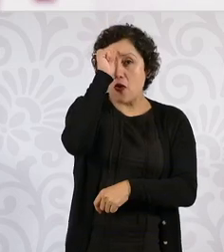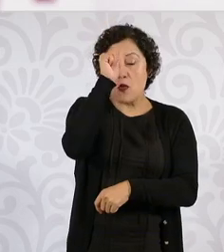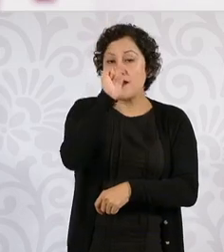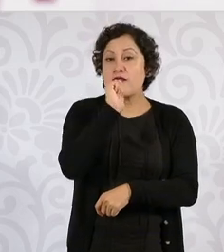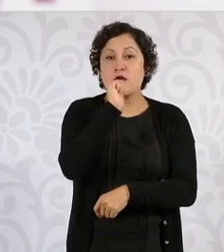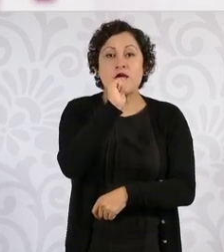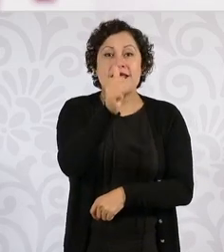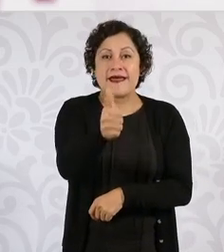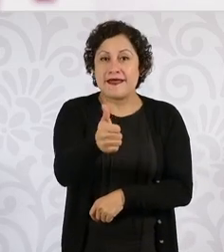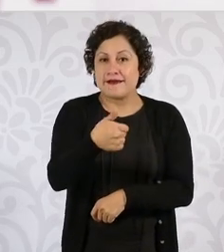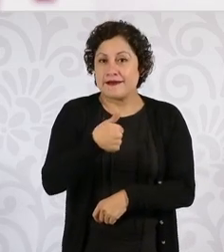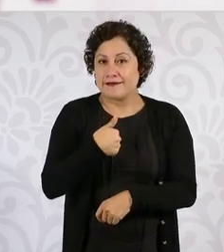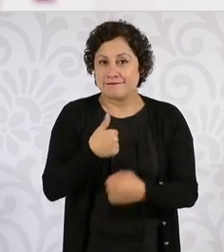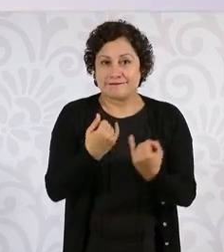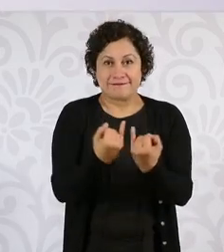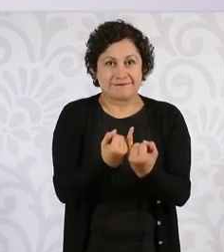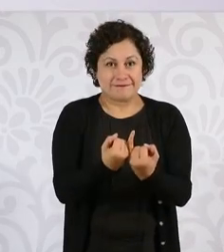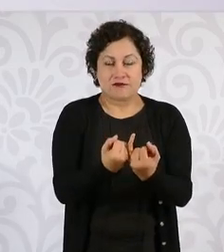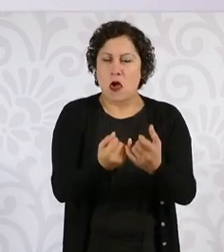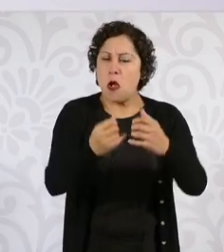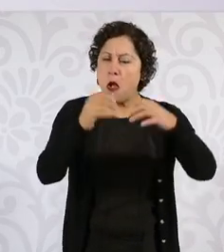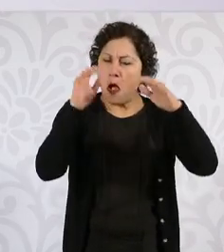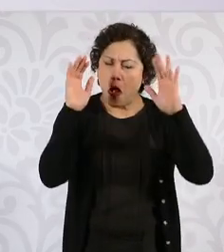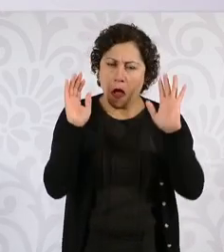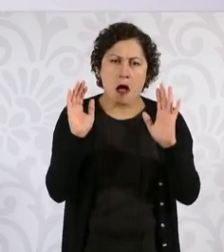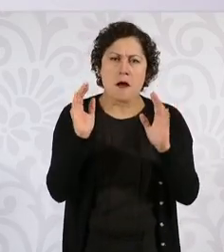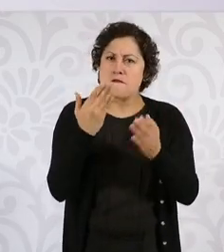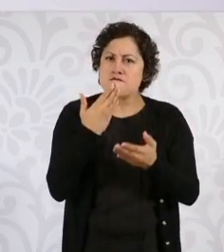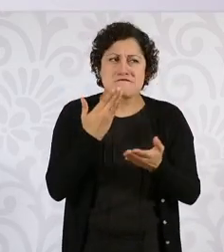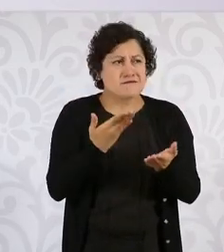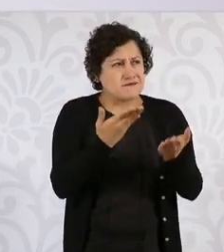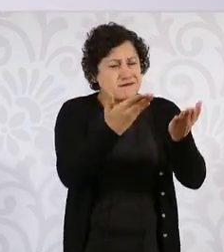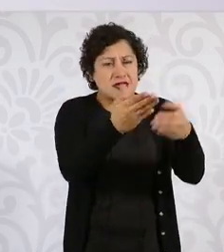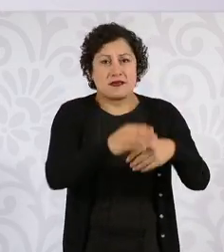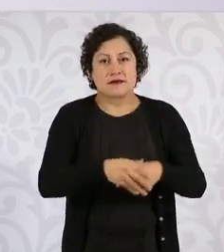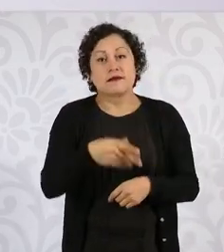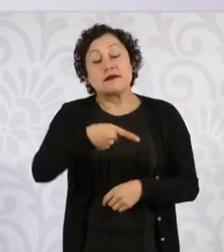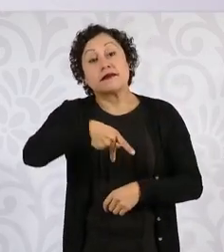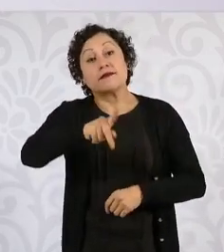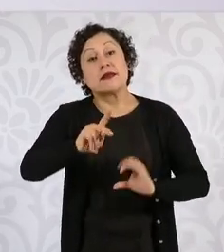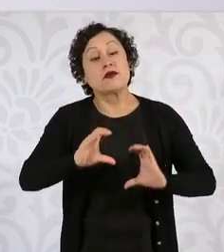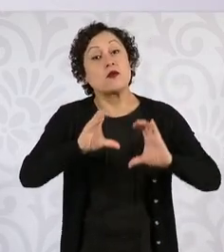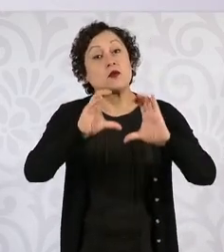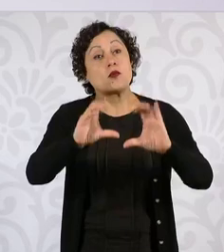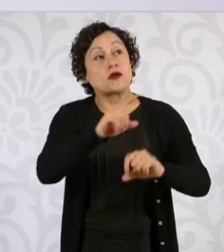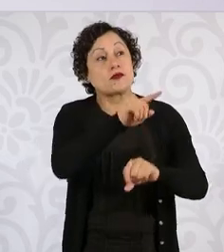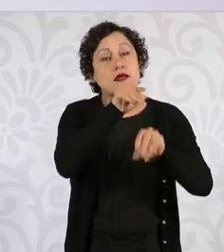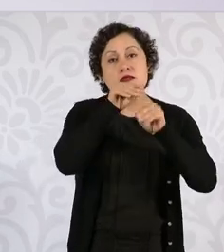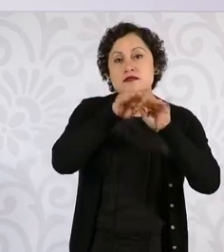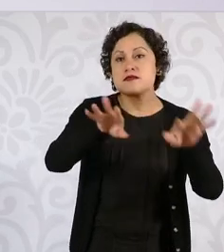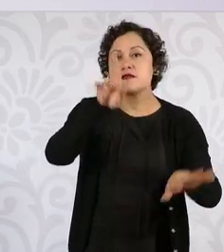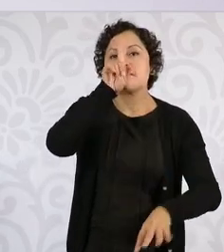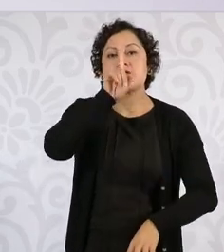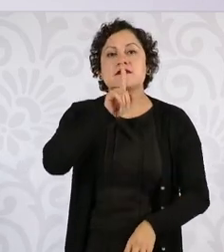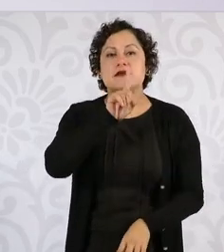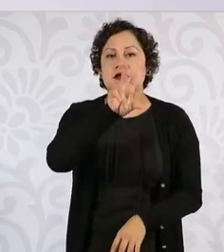Adelante, pues. El asunto es que no se digan mentiras, eso sí. O que no haya,